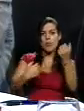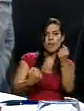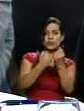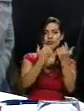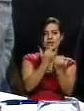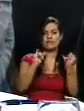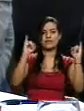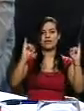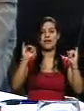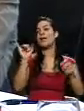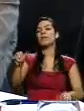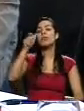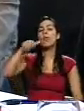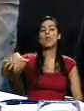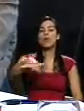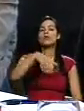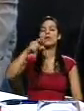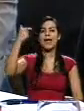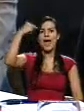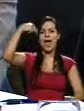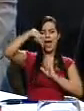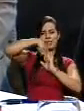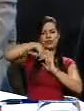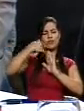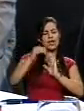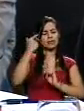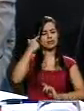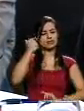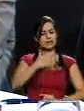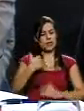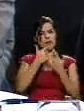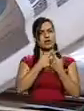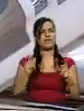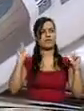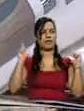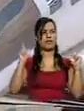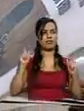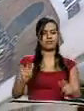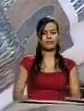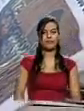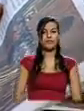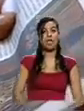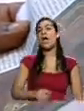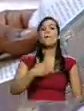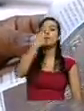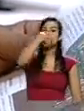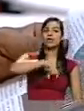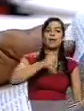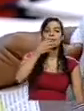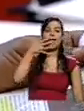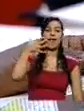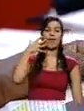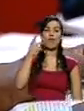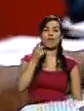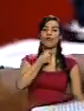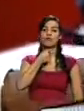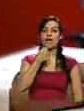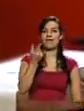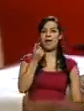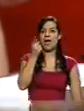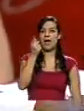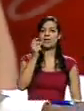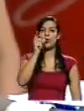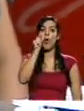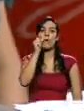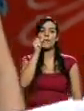conciencia libertaria. Como señala también que no solamente eran los hombres quienes se interesaban en la política, también las mujeres